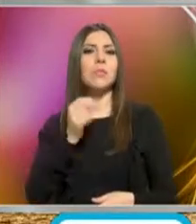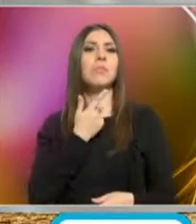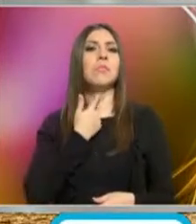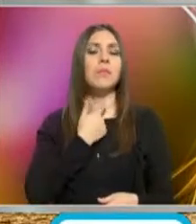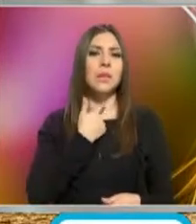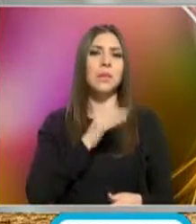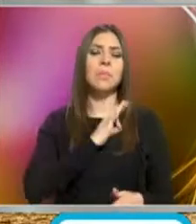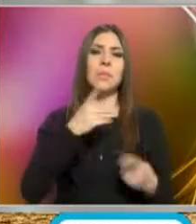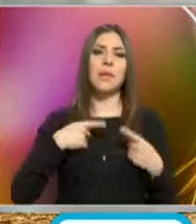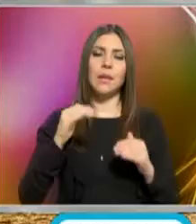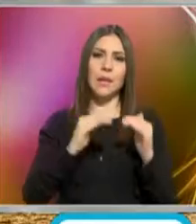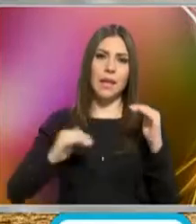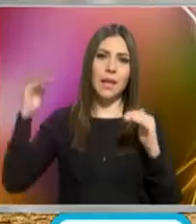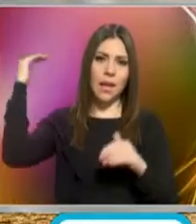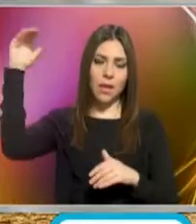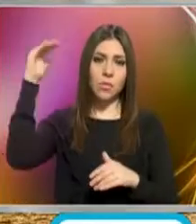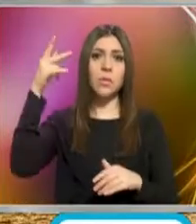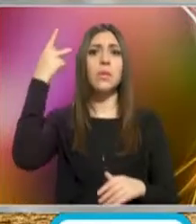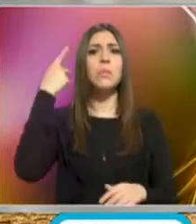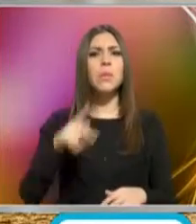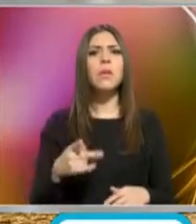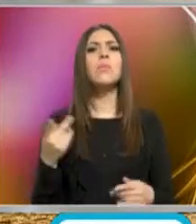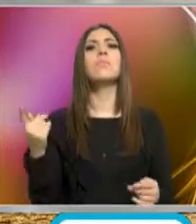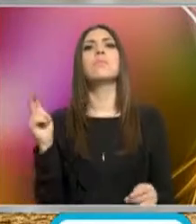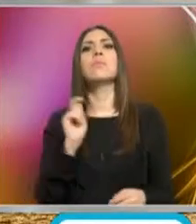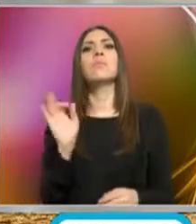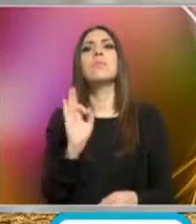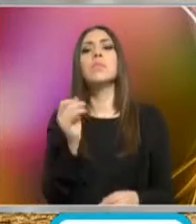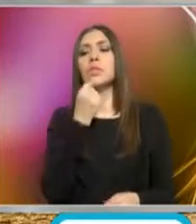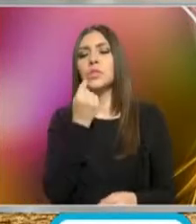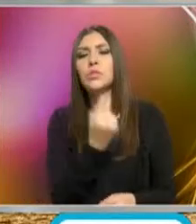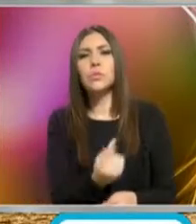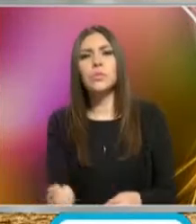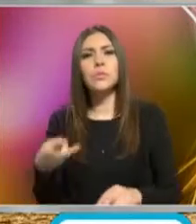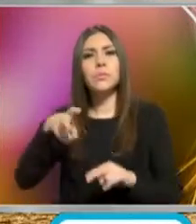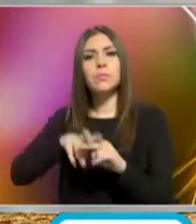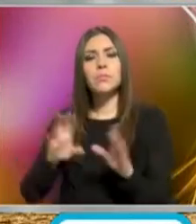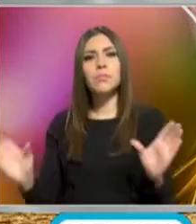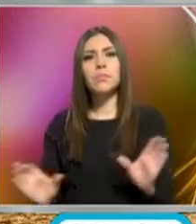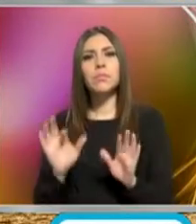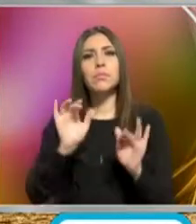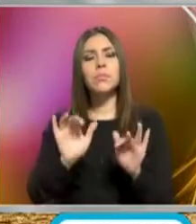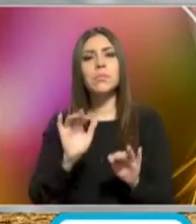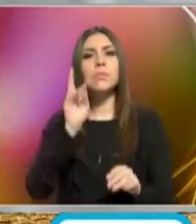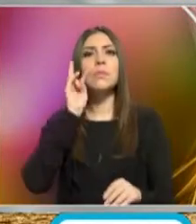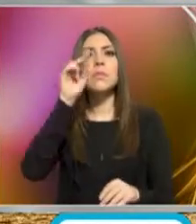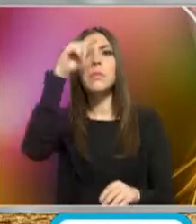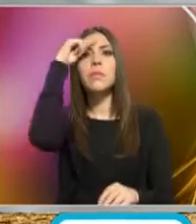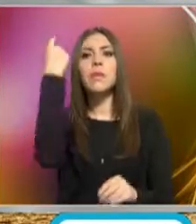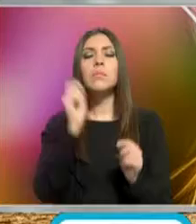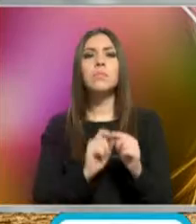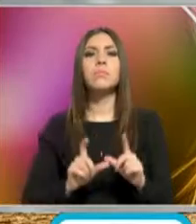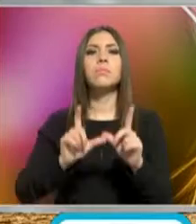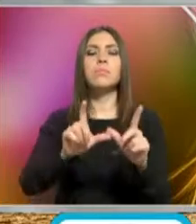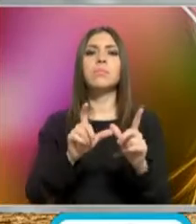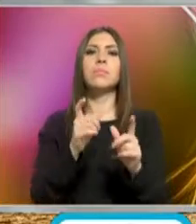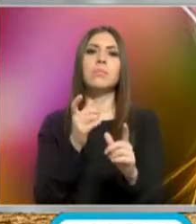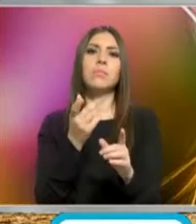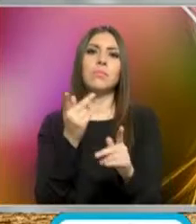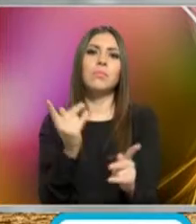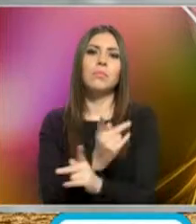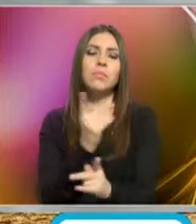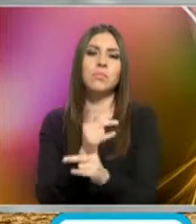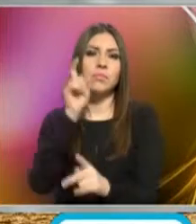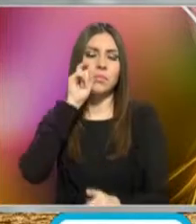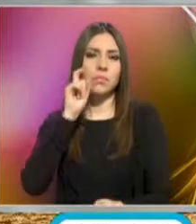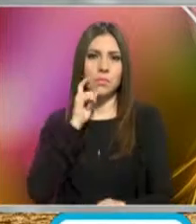vale, pero ¿qué pasa cuando un niño tiene un acceso a la pornografía? Es una información que no necesitas saber. Es una información que no necesita saber, que Y que ni además entiende, ¿no?